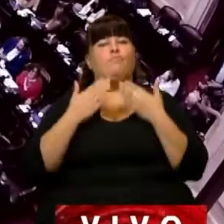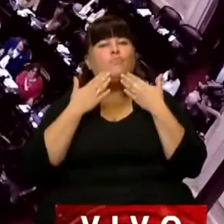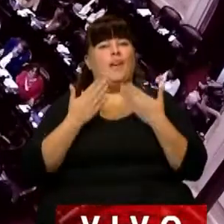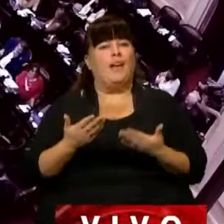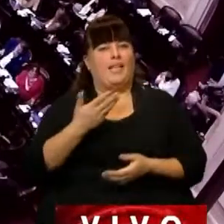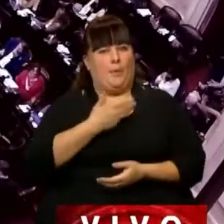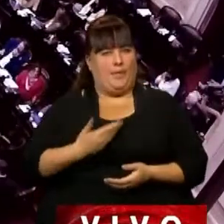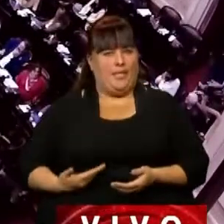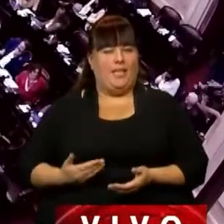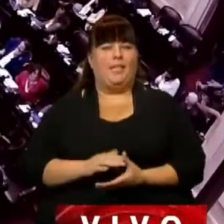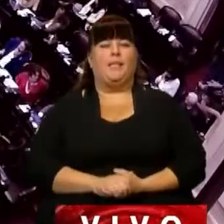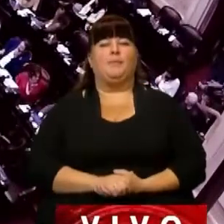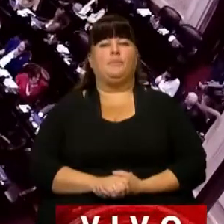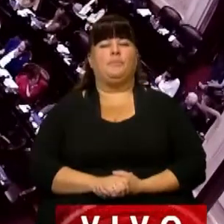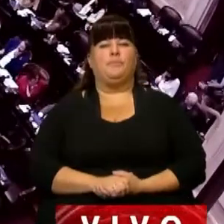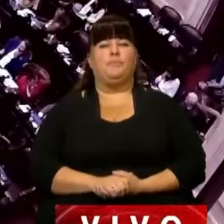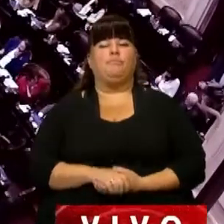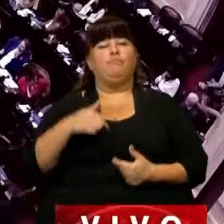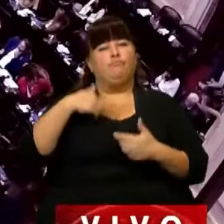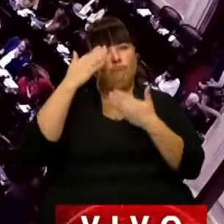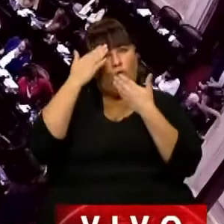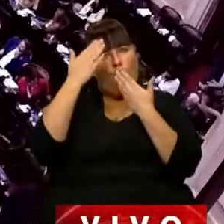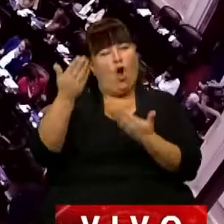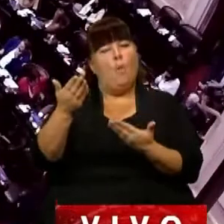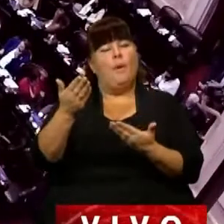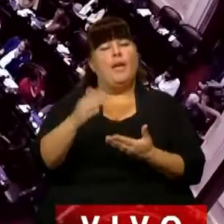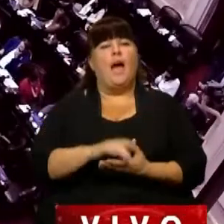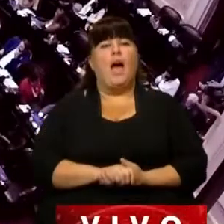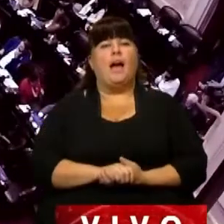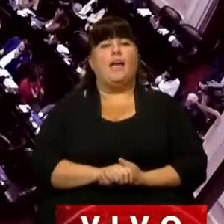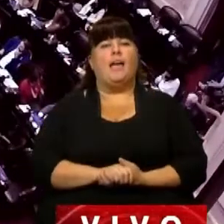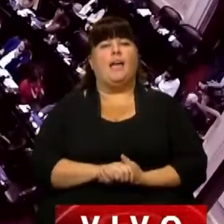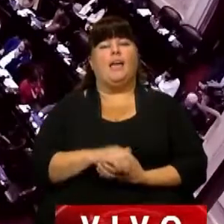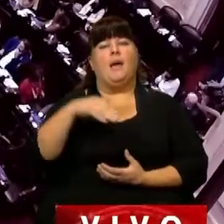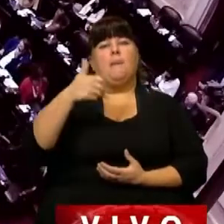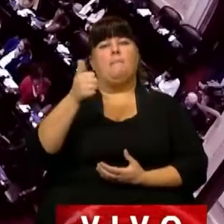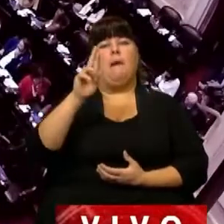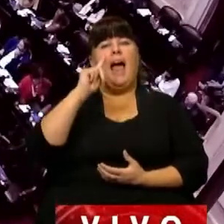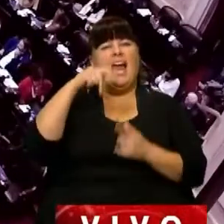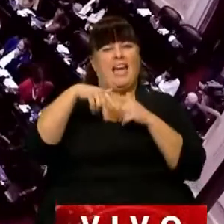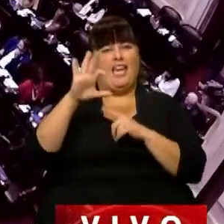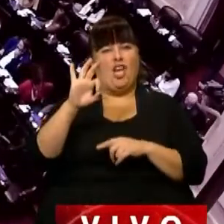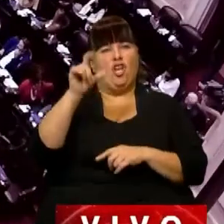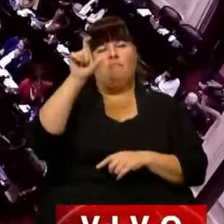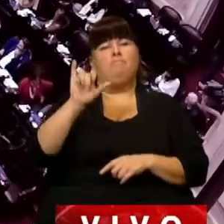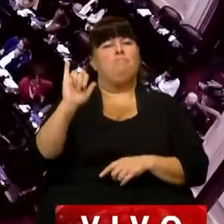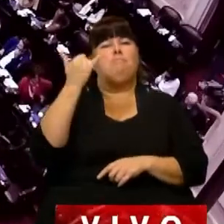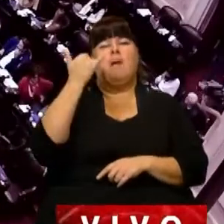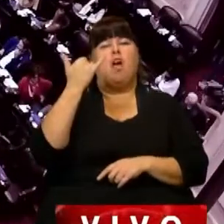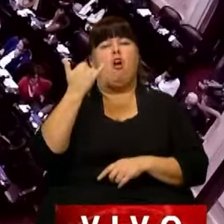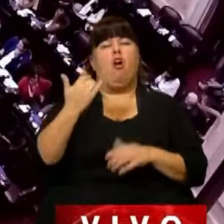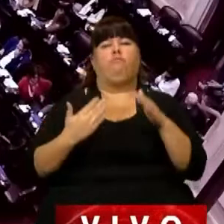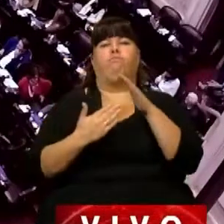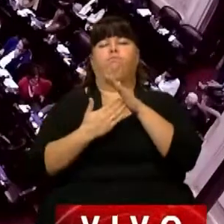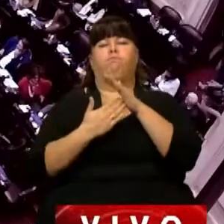Gracias, señor presidente. Quiero homenajear a Freddy Mariño, uno de los mejores dirigentes